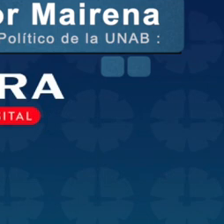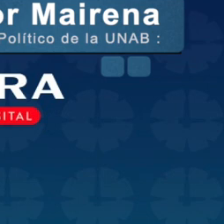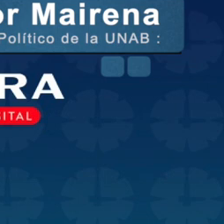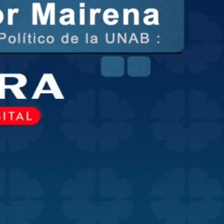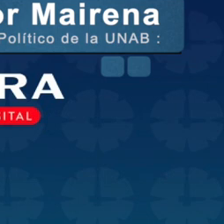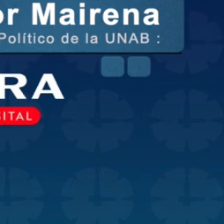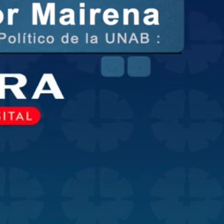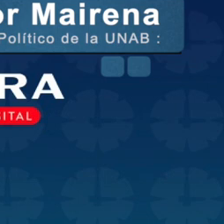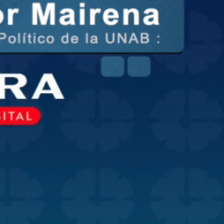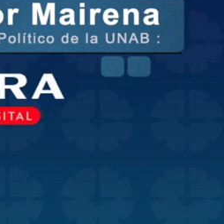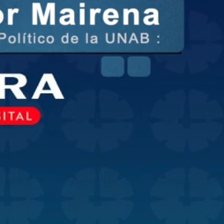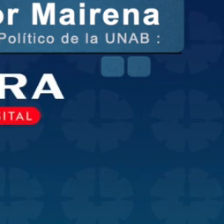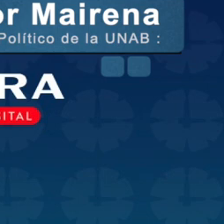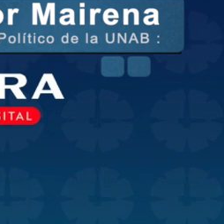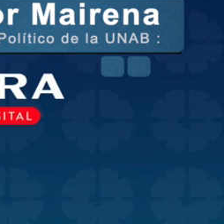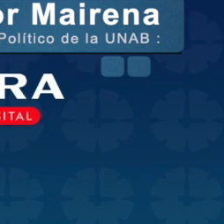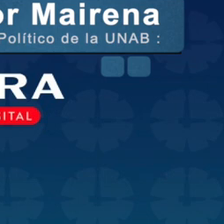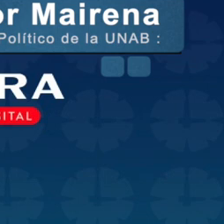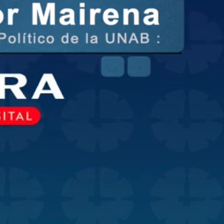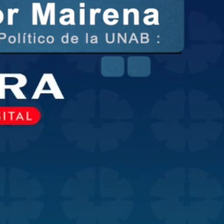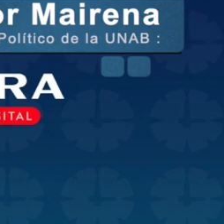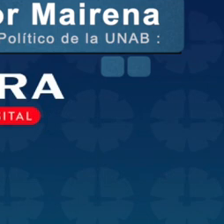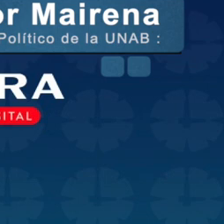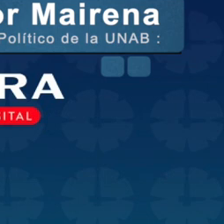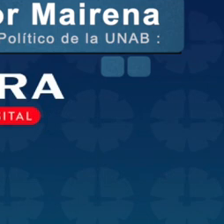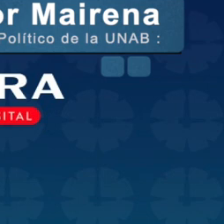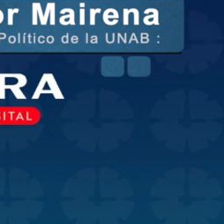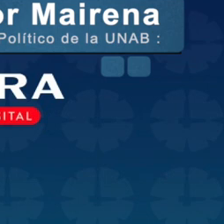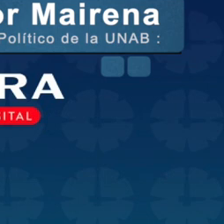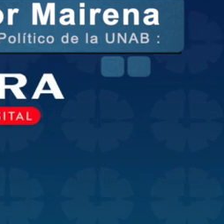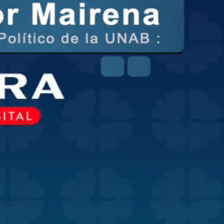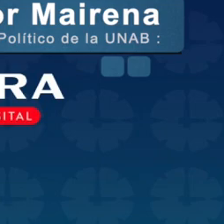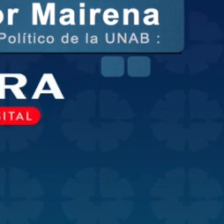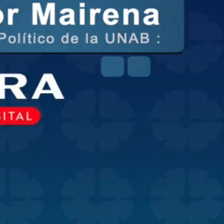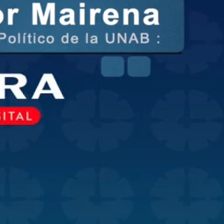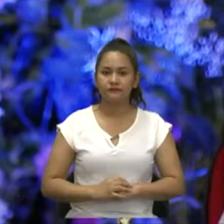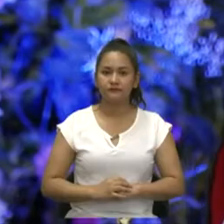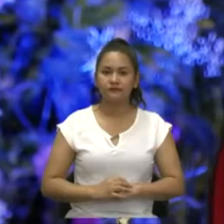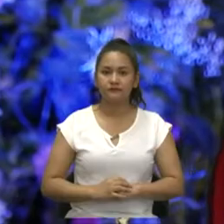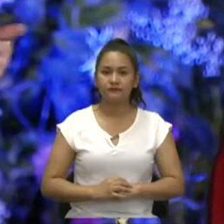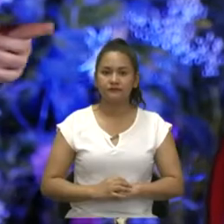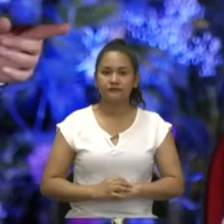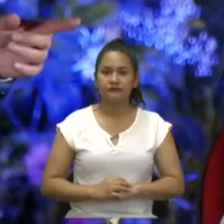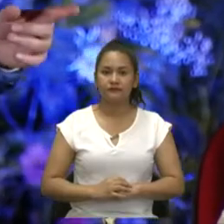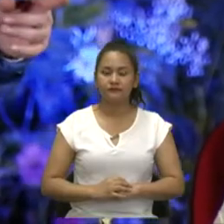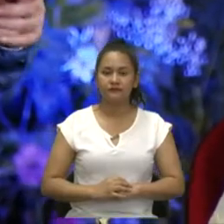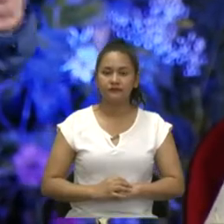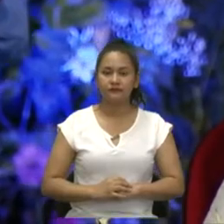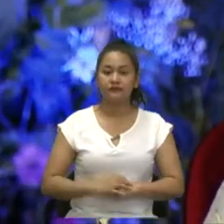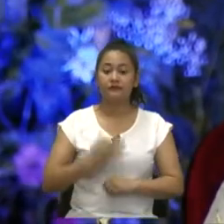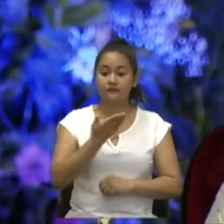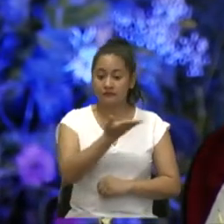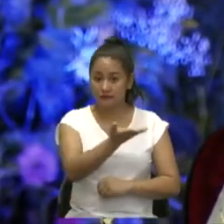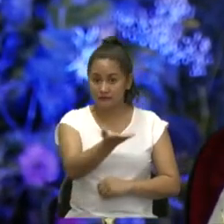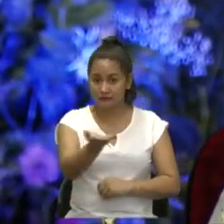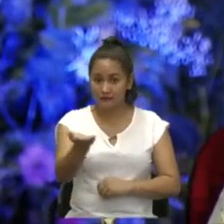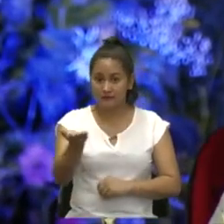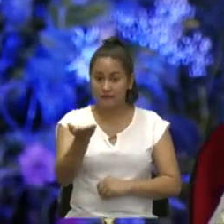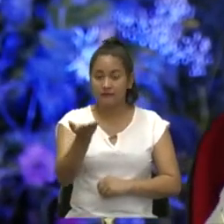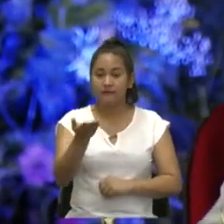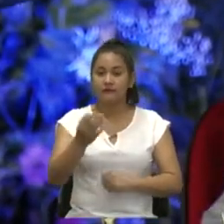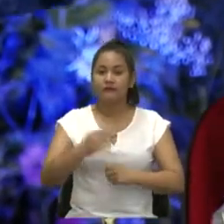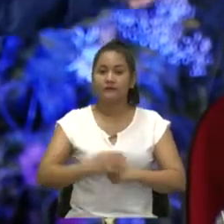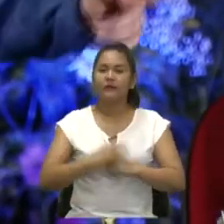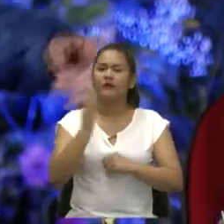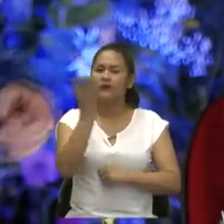dictador. Pero por el otro lado, Ortega siempre ha practicado una política hipócrita, tanto a nivel nacional